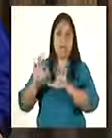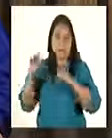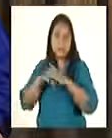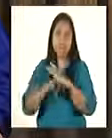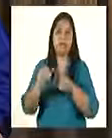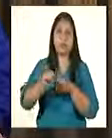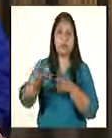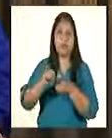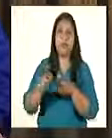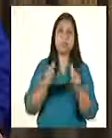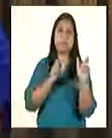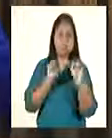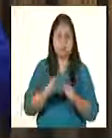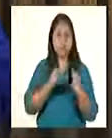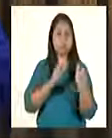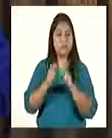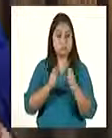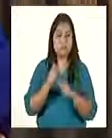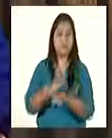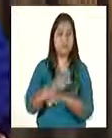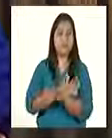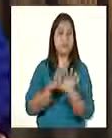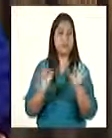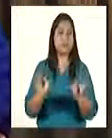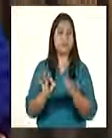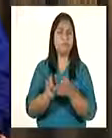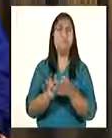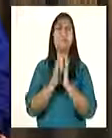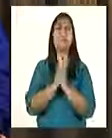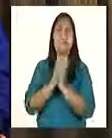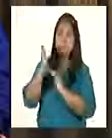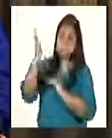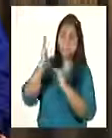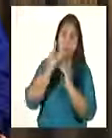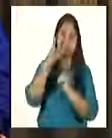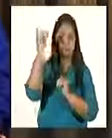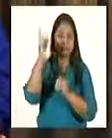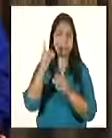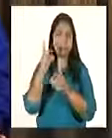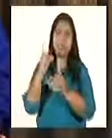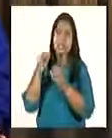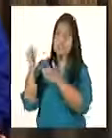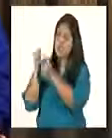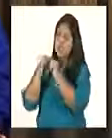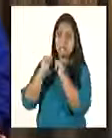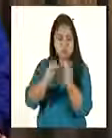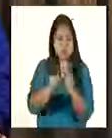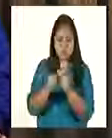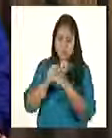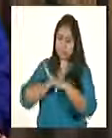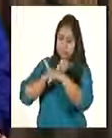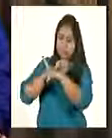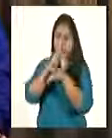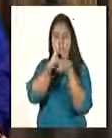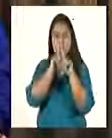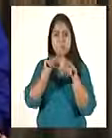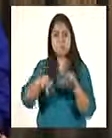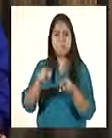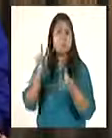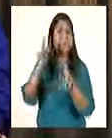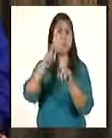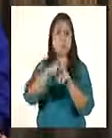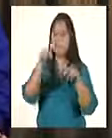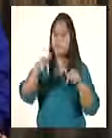logremos controlarlo lo antes posible. Así que pidámosle a Dios que nos siga protegiendo y que